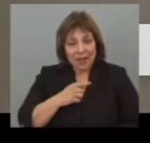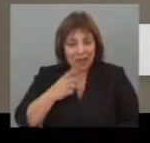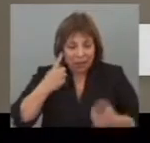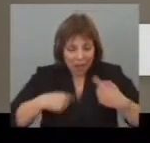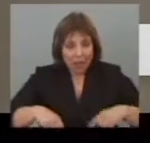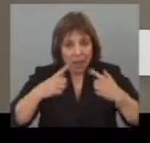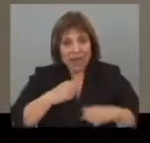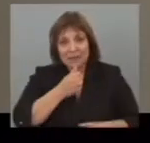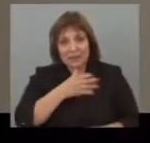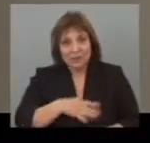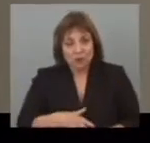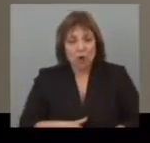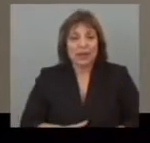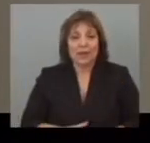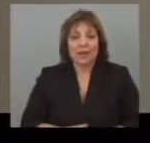llorar.